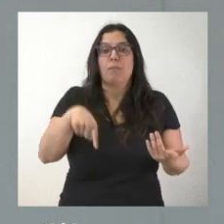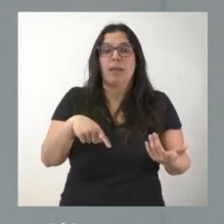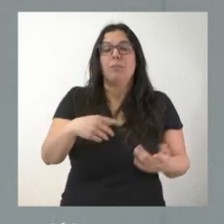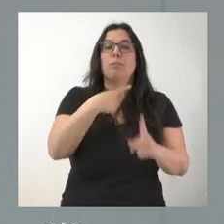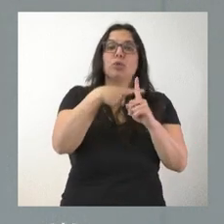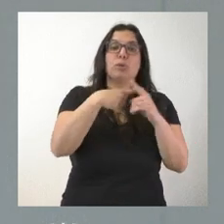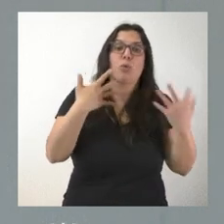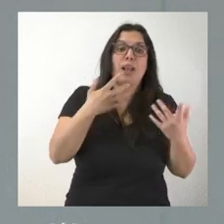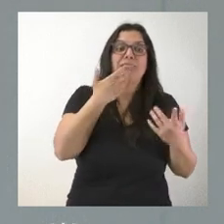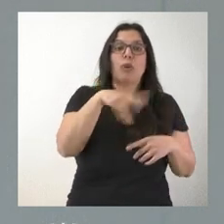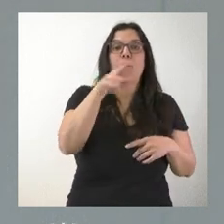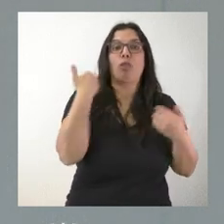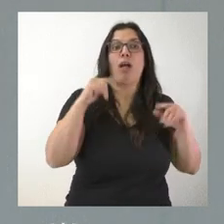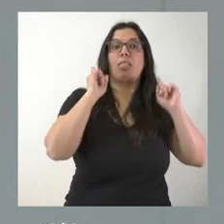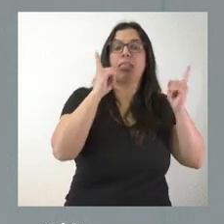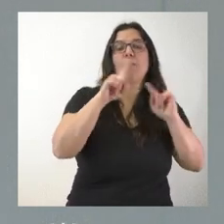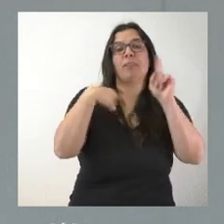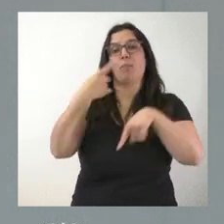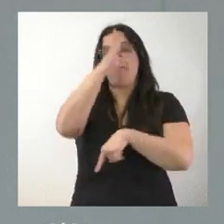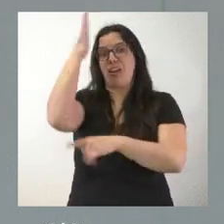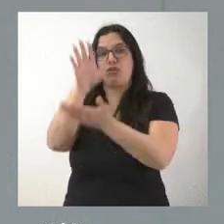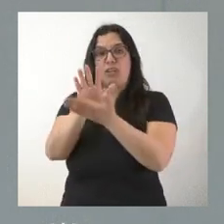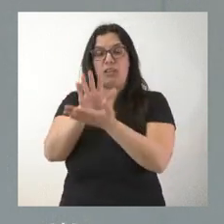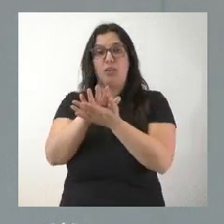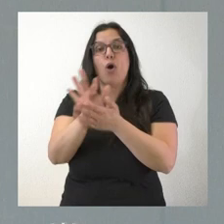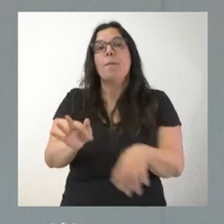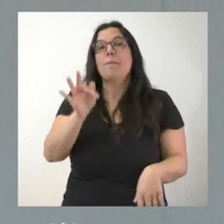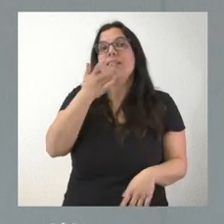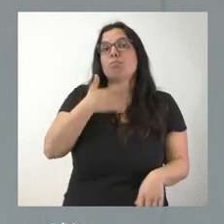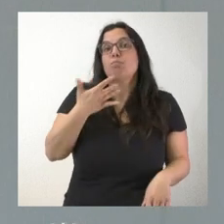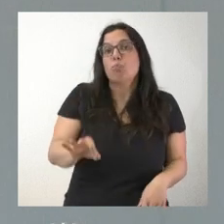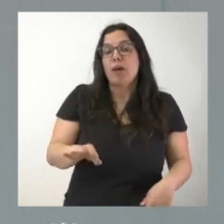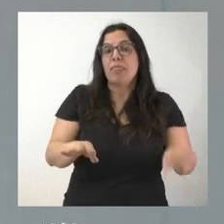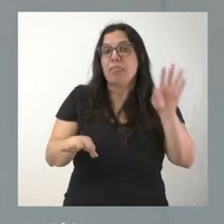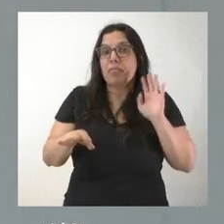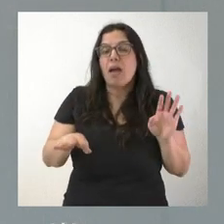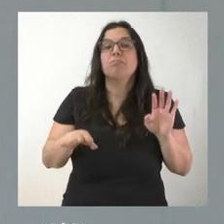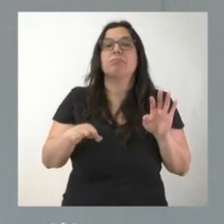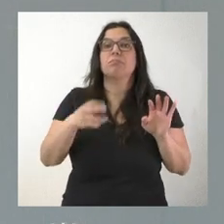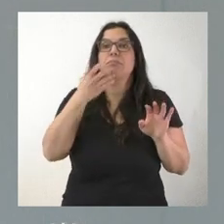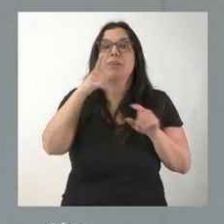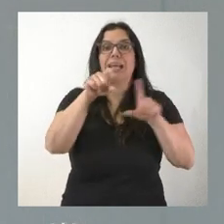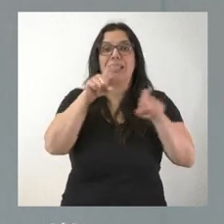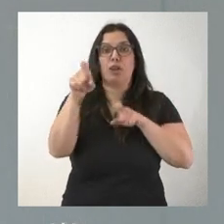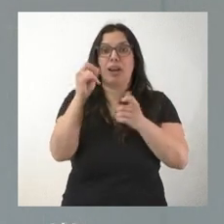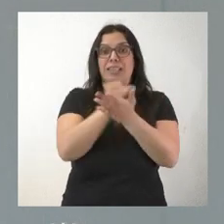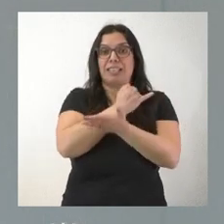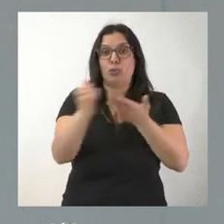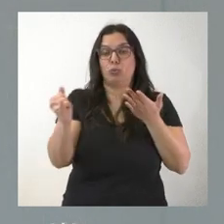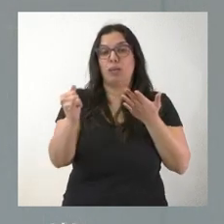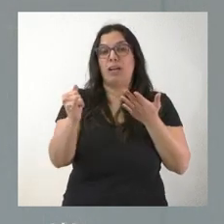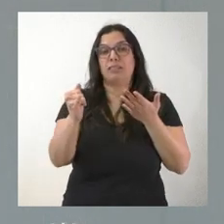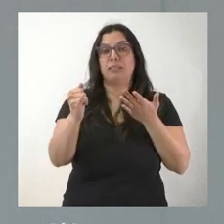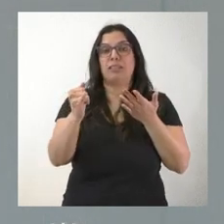otra ventaja de un verano un poco más tranquilo y también la posibilidad es cierto de poder en un momento en donde se seleccionan las asignaturas troncales